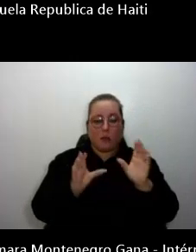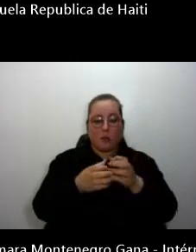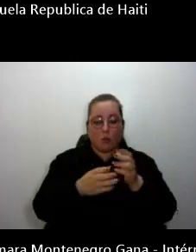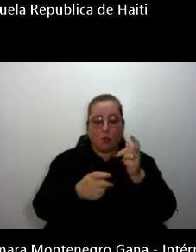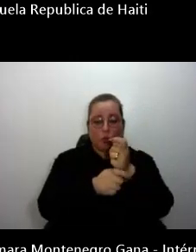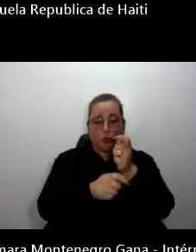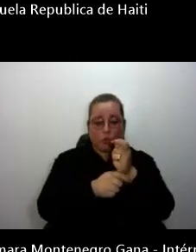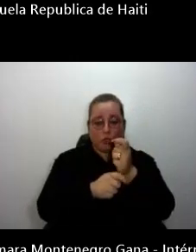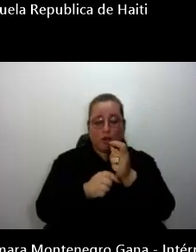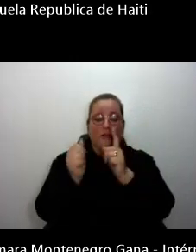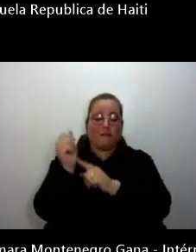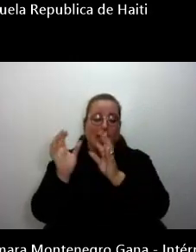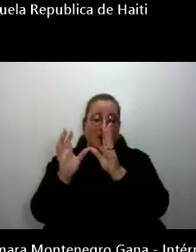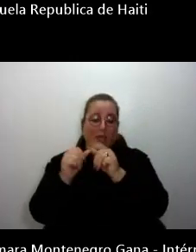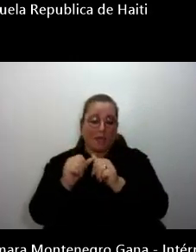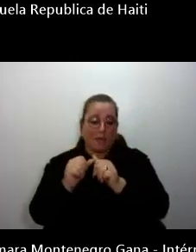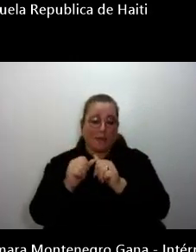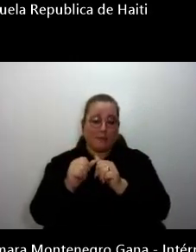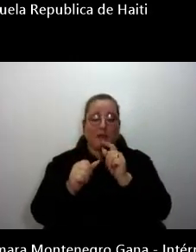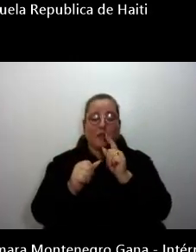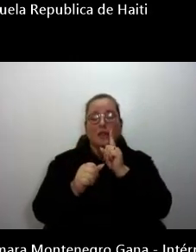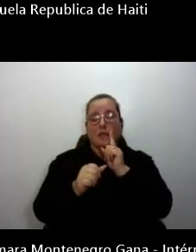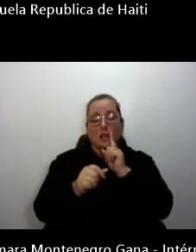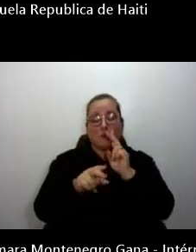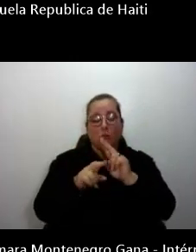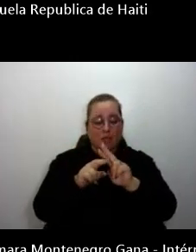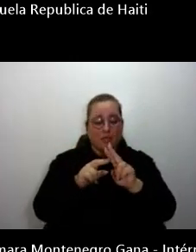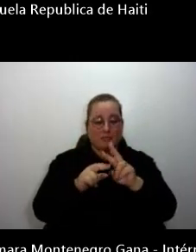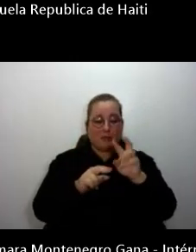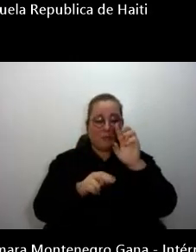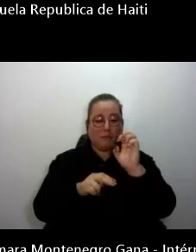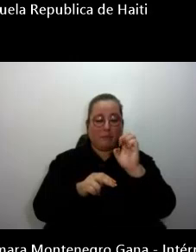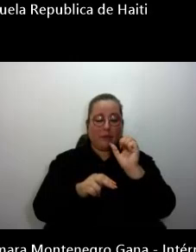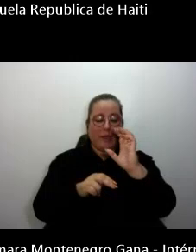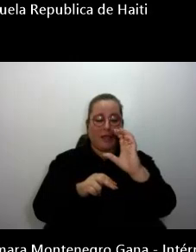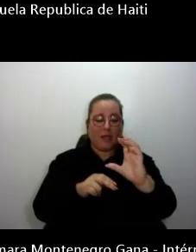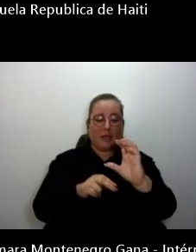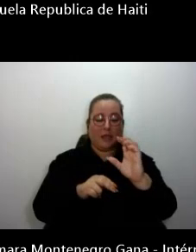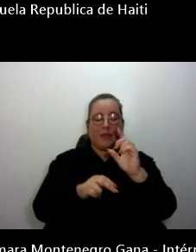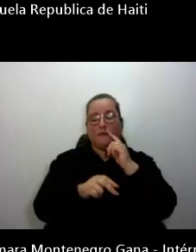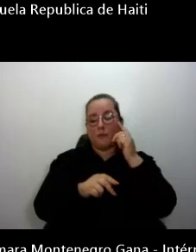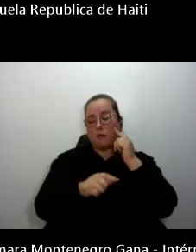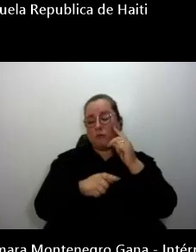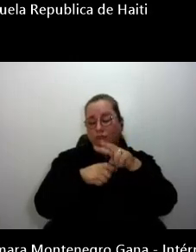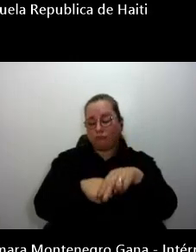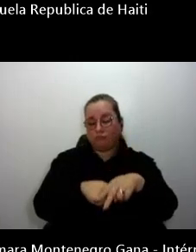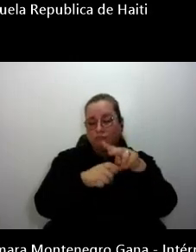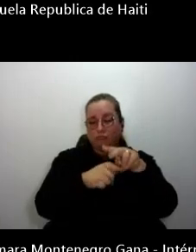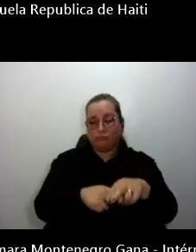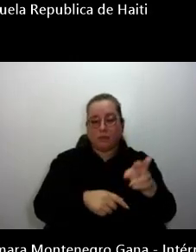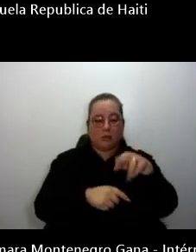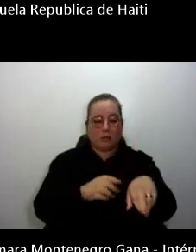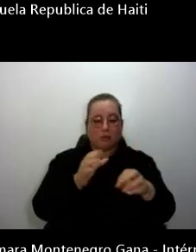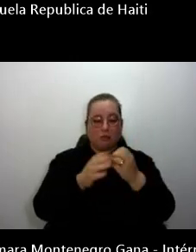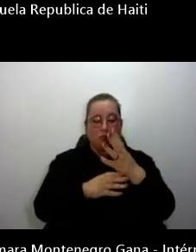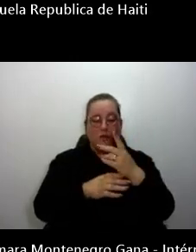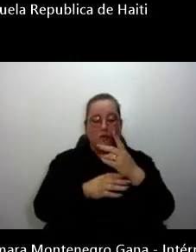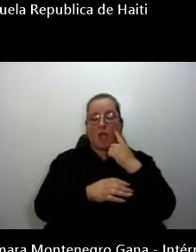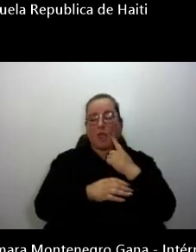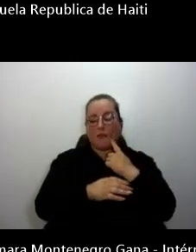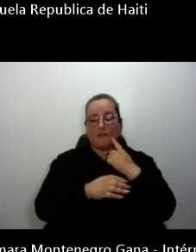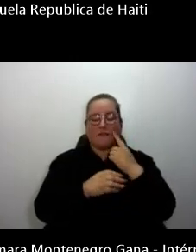y de ahí elaboramos el PAEC. Posterior a esto vamos monitoreando y vamos actualizando de acuerdo